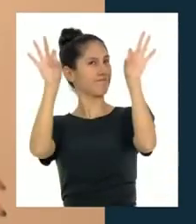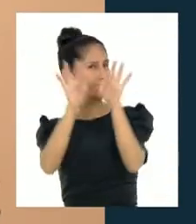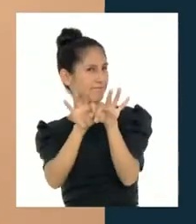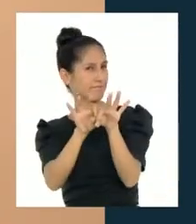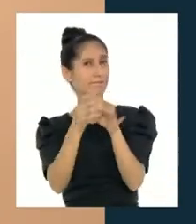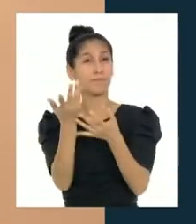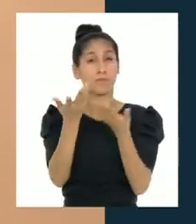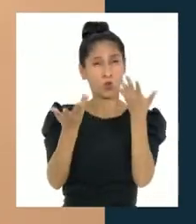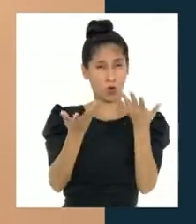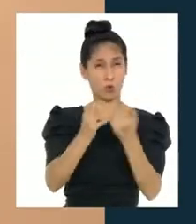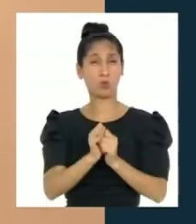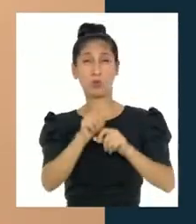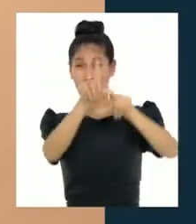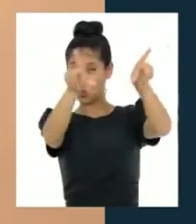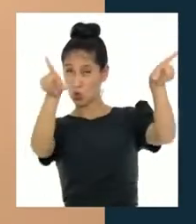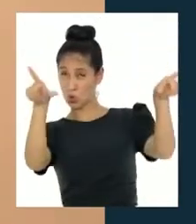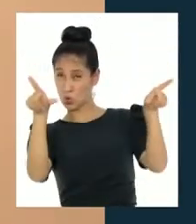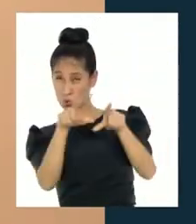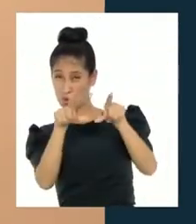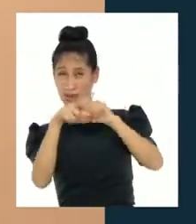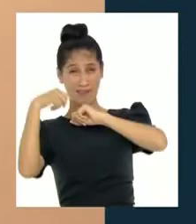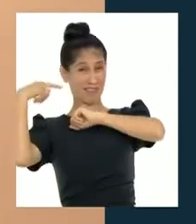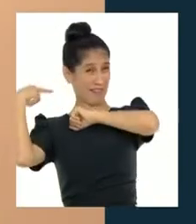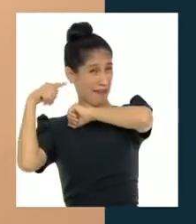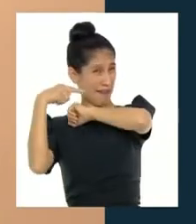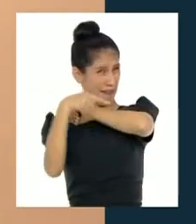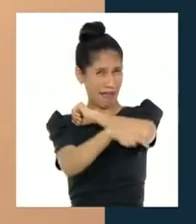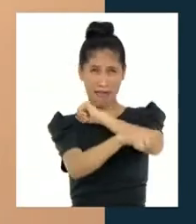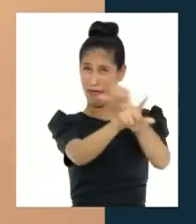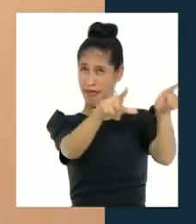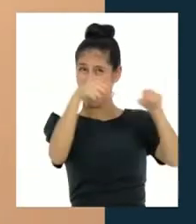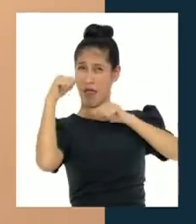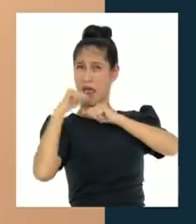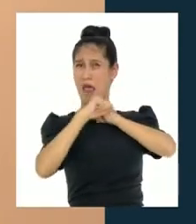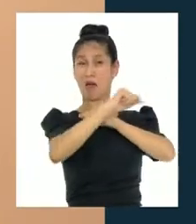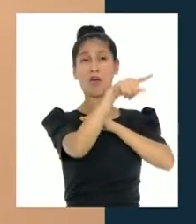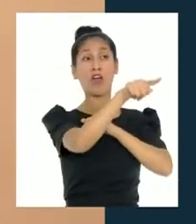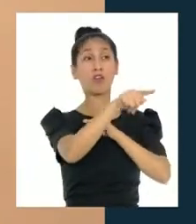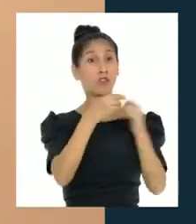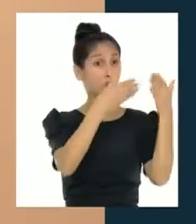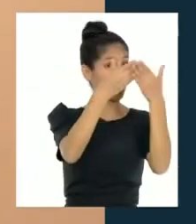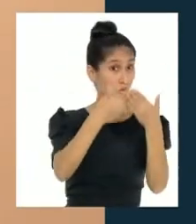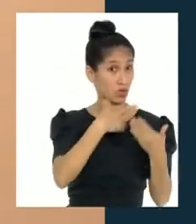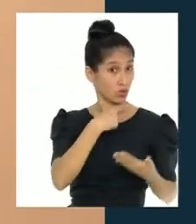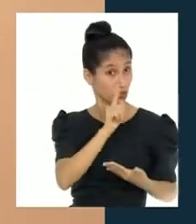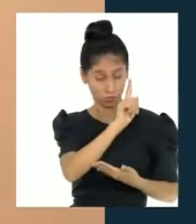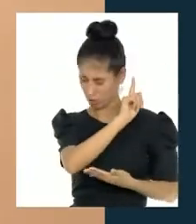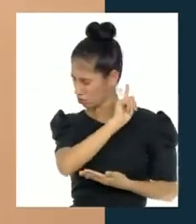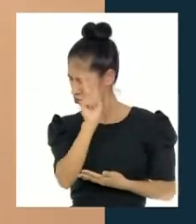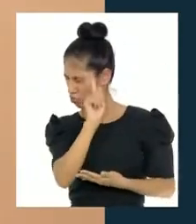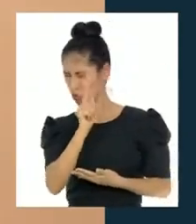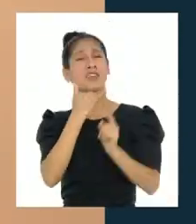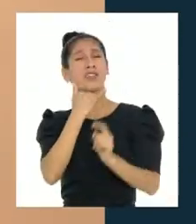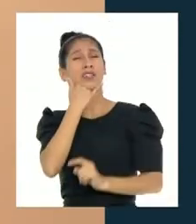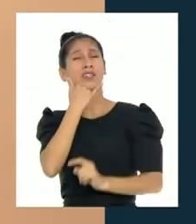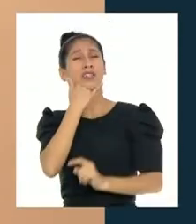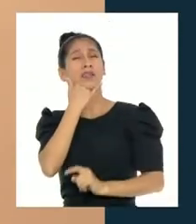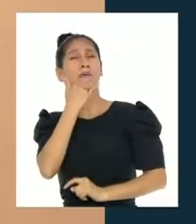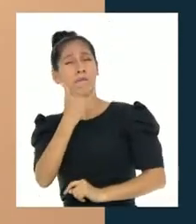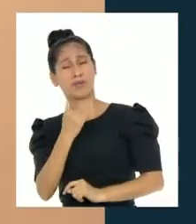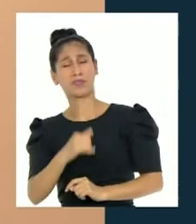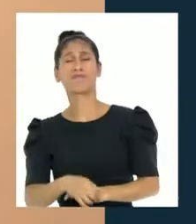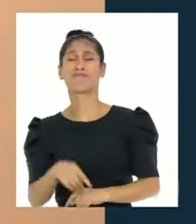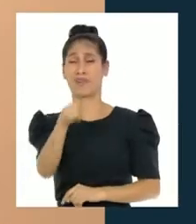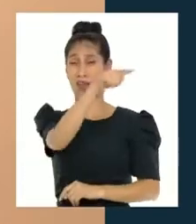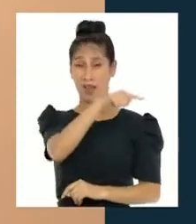pueblos afrodescendientes o las personas indígenas no quieran estudiar, es que para llegar a la universidad tienen que afrontar situaciones